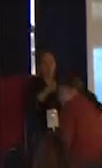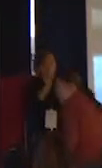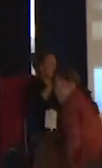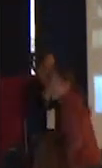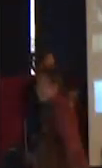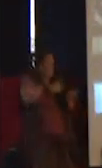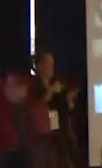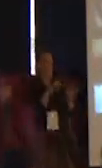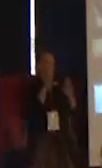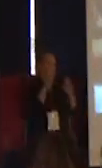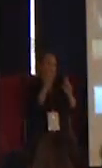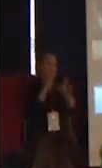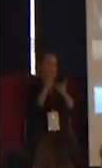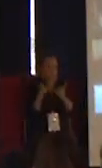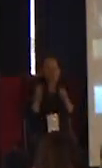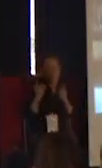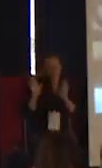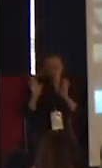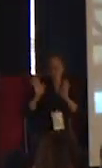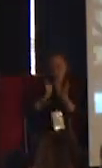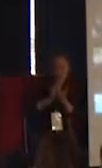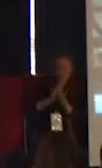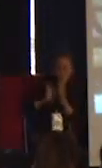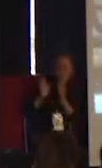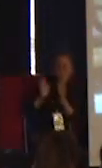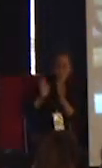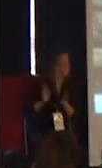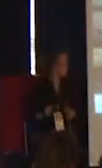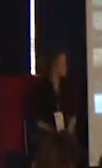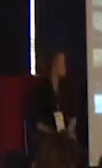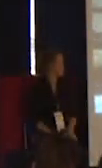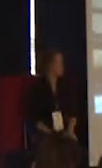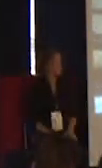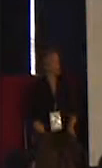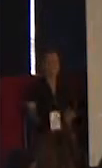Álvarez. Ay, deténlo ahí si no se repite.